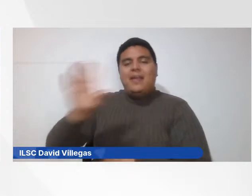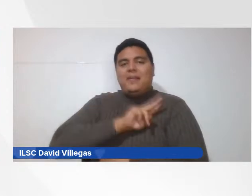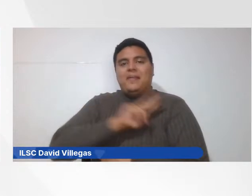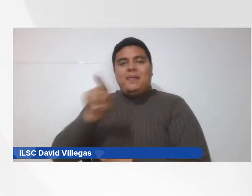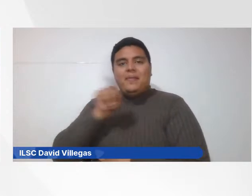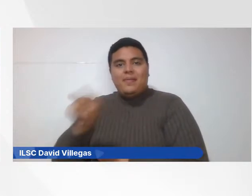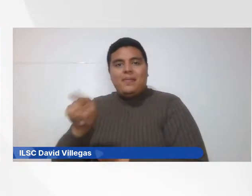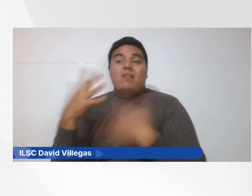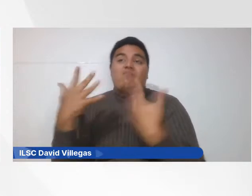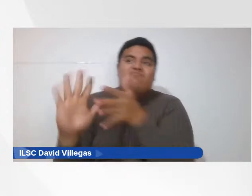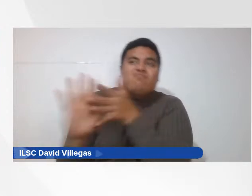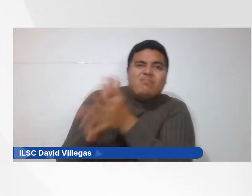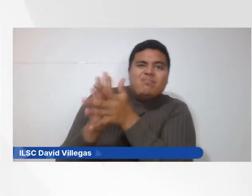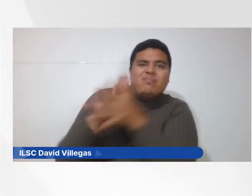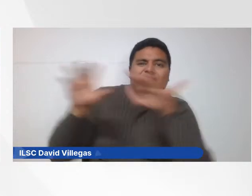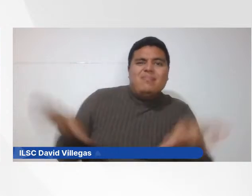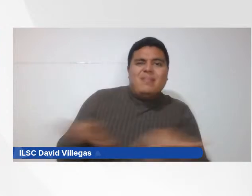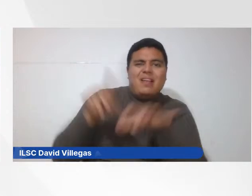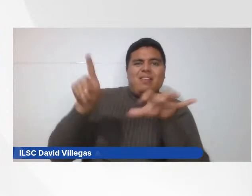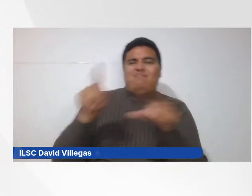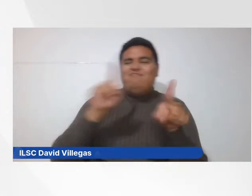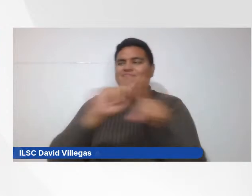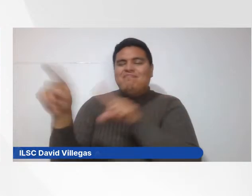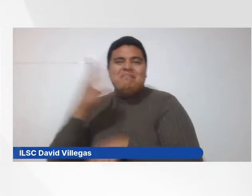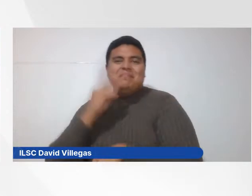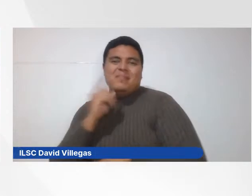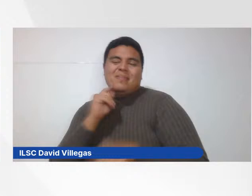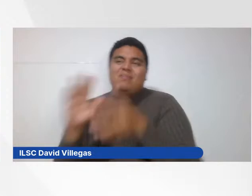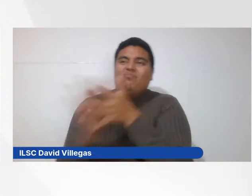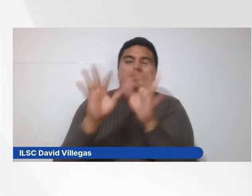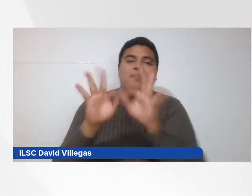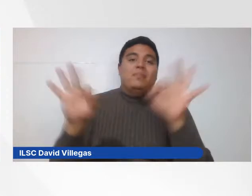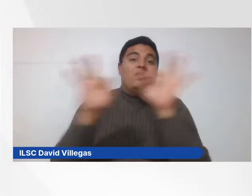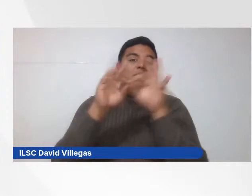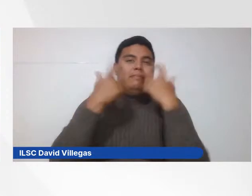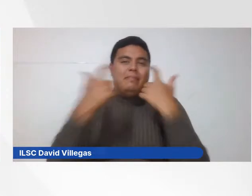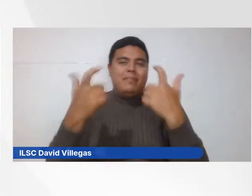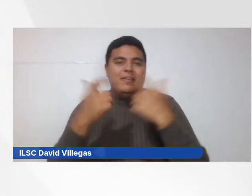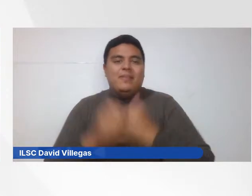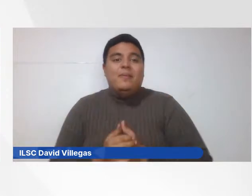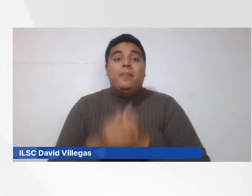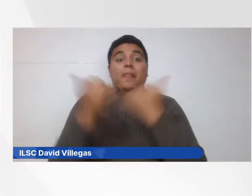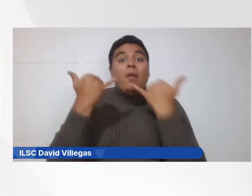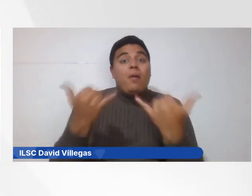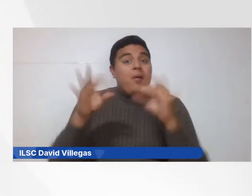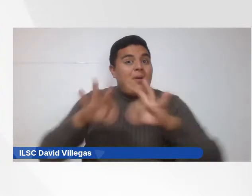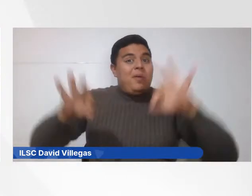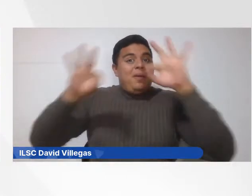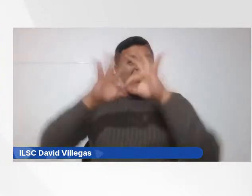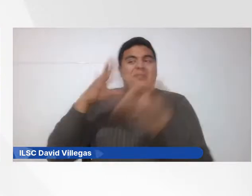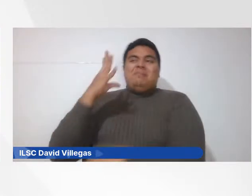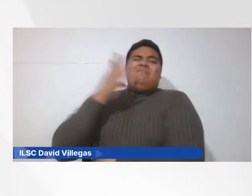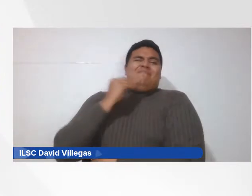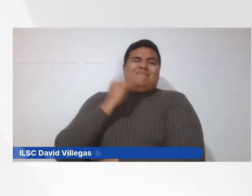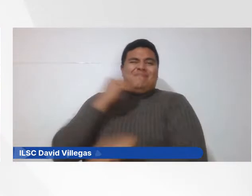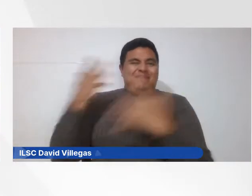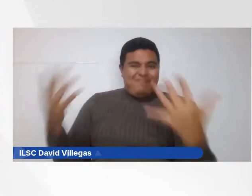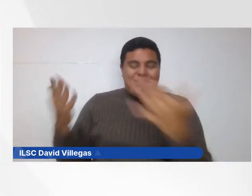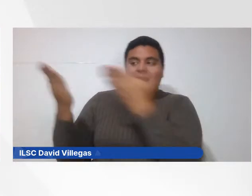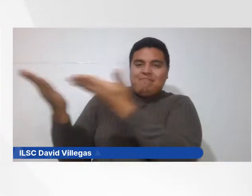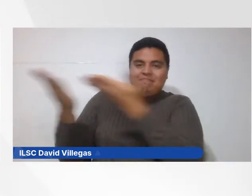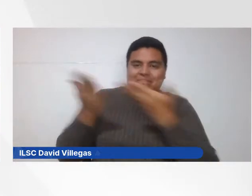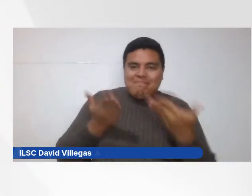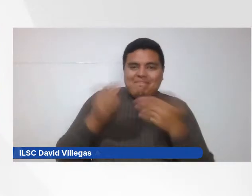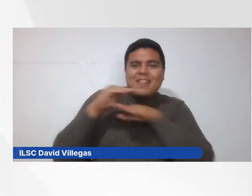más y de esta pequeña introducción también que es súper importante, le damos paso en este momento a nuestros primeros invitados, y se trata,